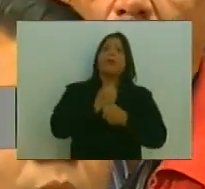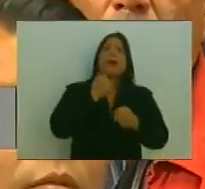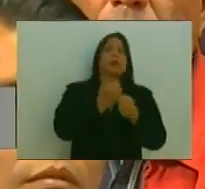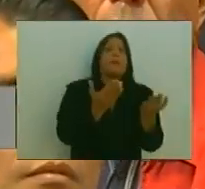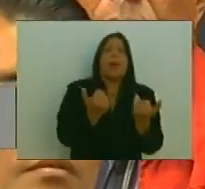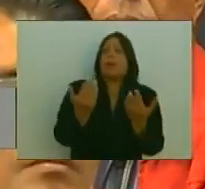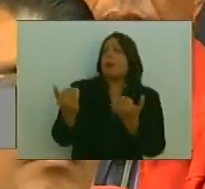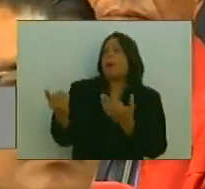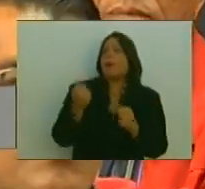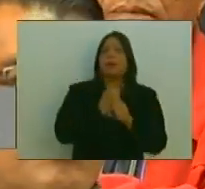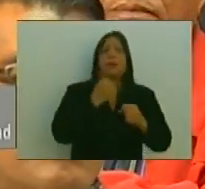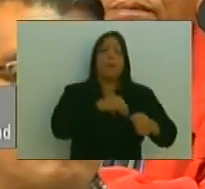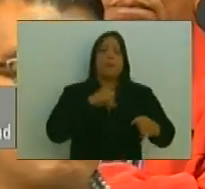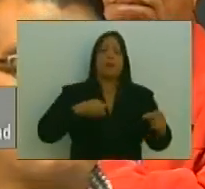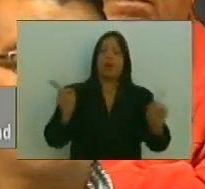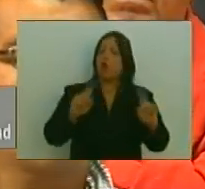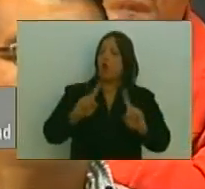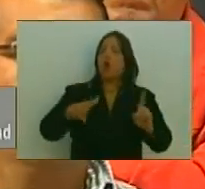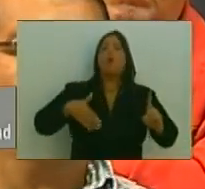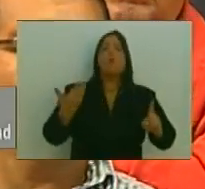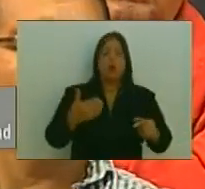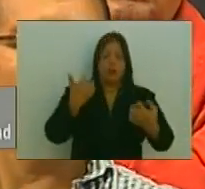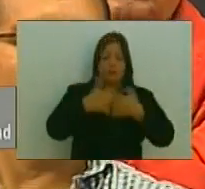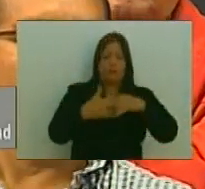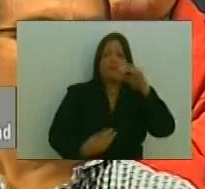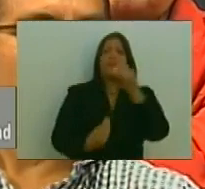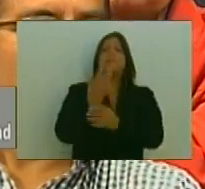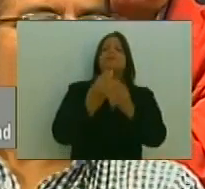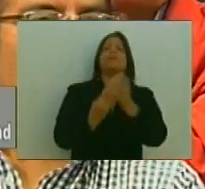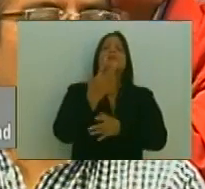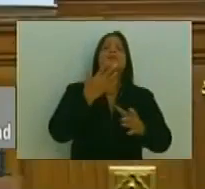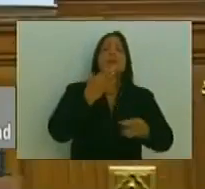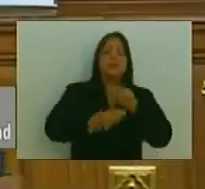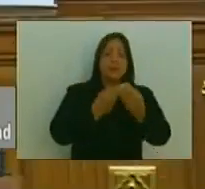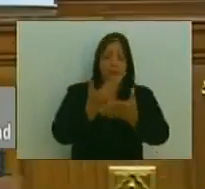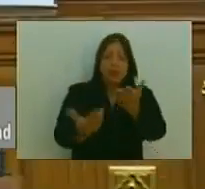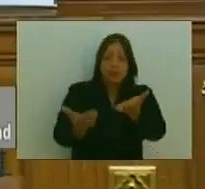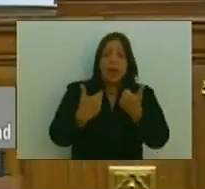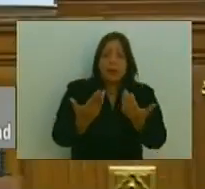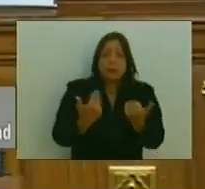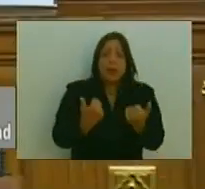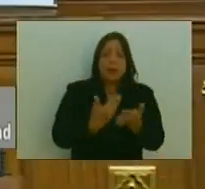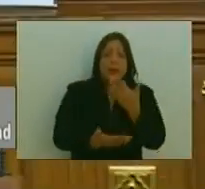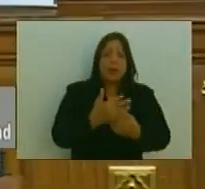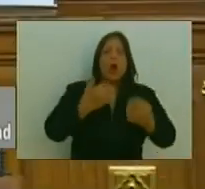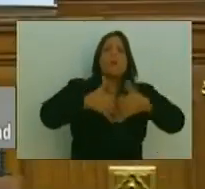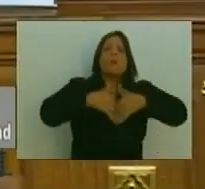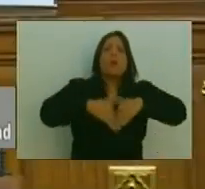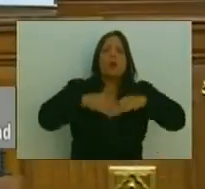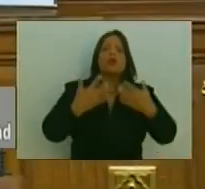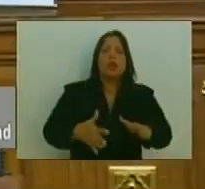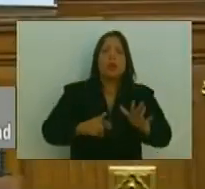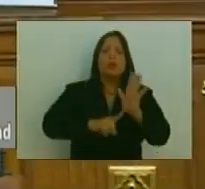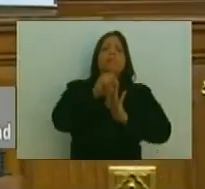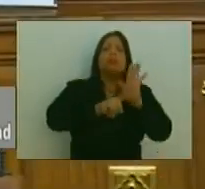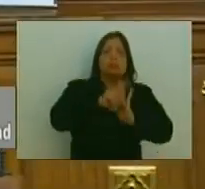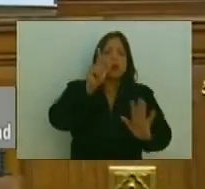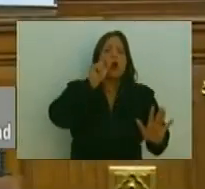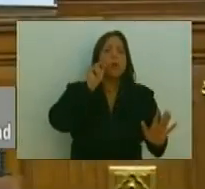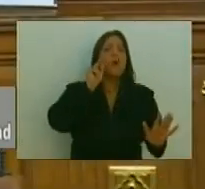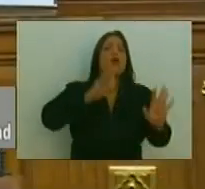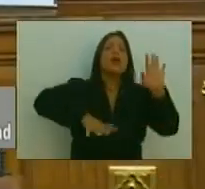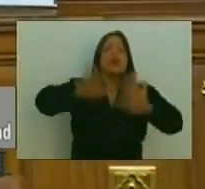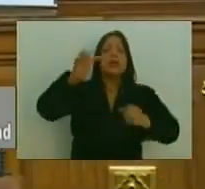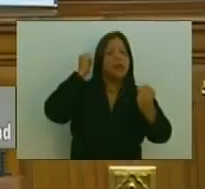empresas públicas, privadas o mixtas, no, también estamos diciendo que si se nos echa una manito, podemos ser productivos y productivas en los